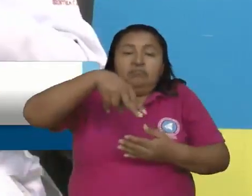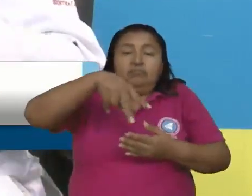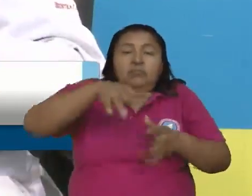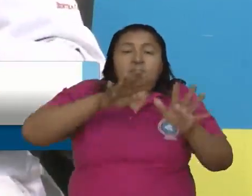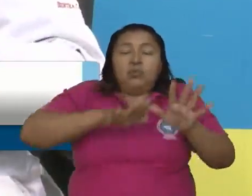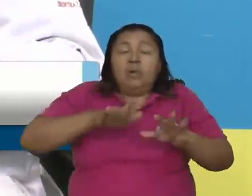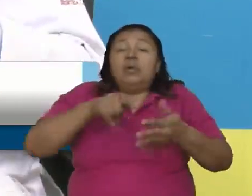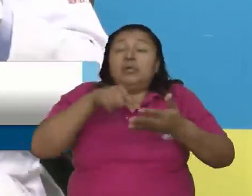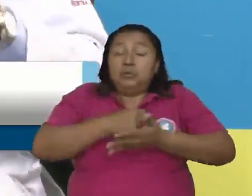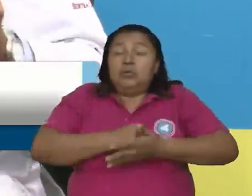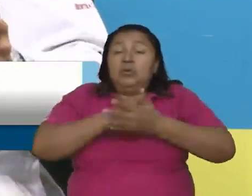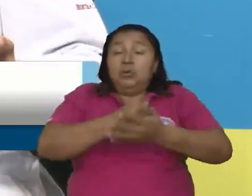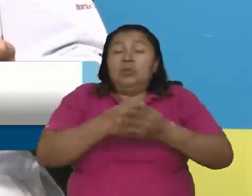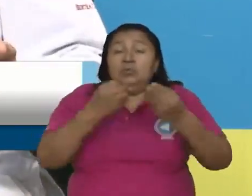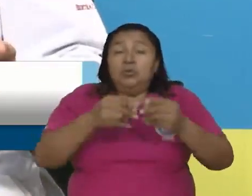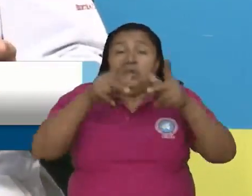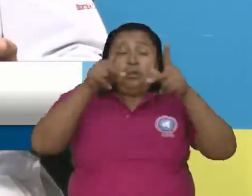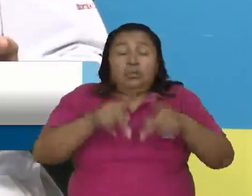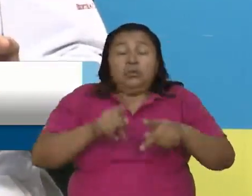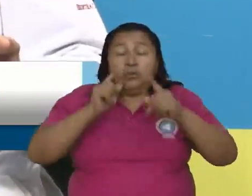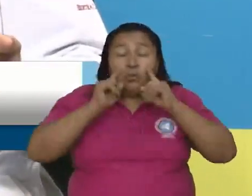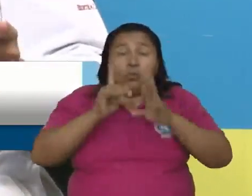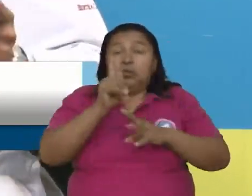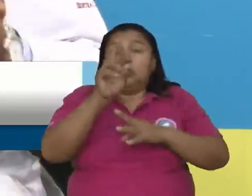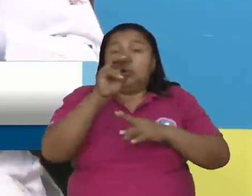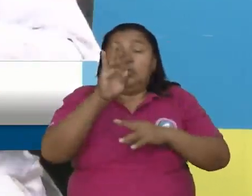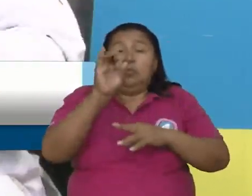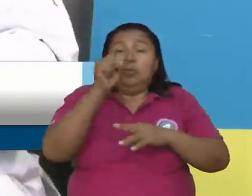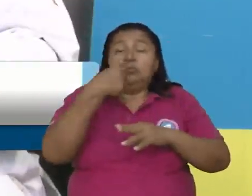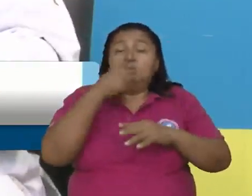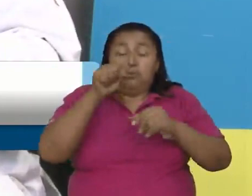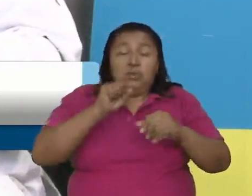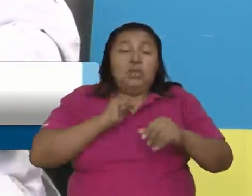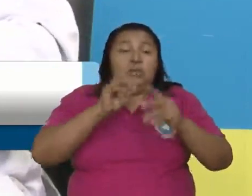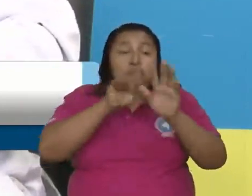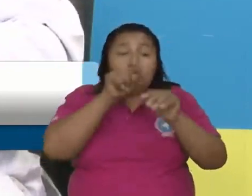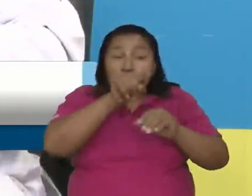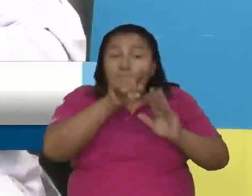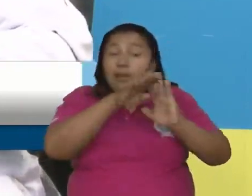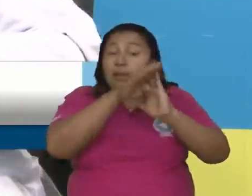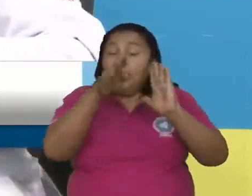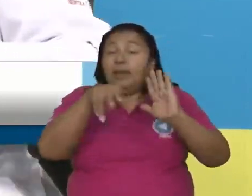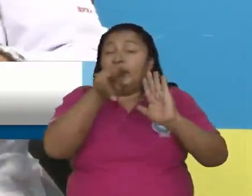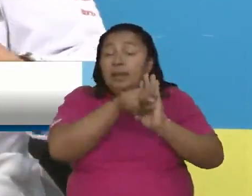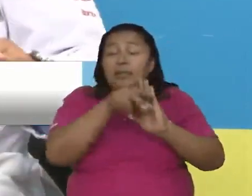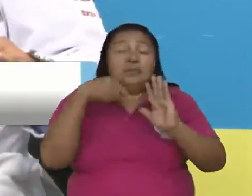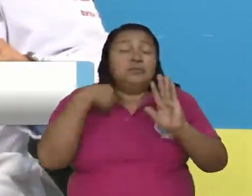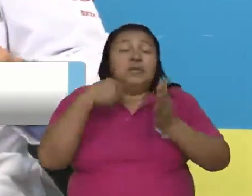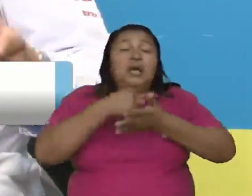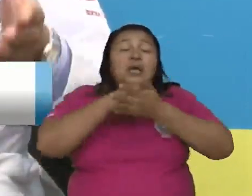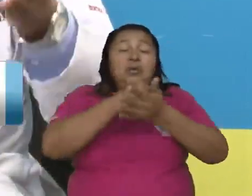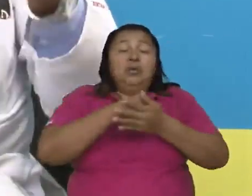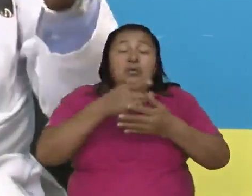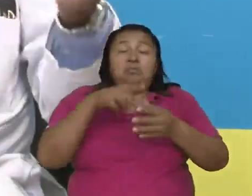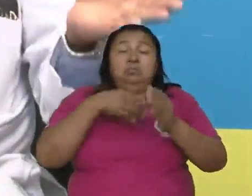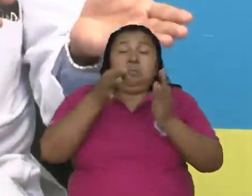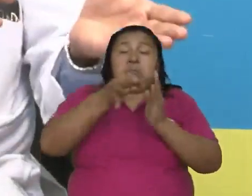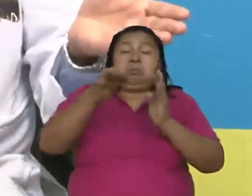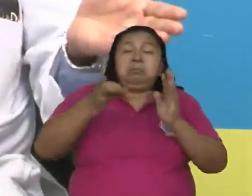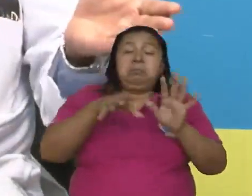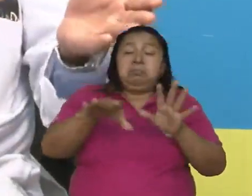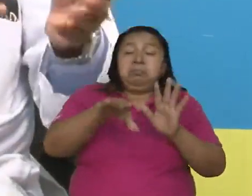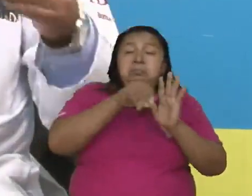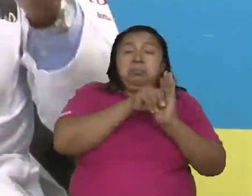contribuye mucho a que la paciente se trombose. ¿Ya? Si usted se queda encamada, generalmente está colaborando a que la paciente haga el